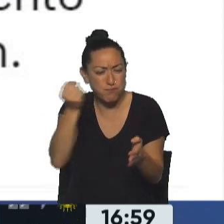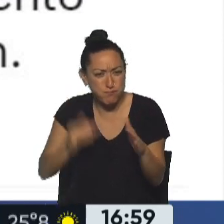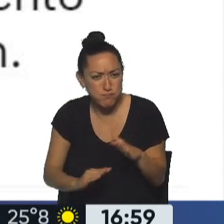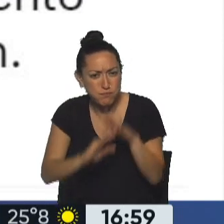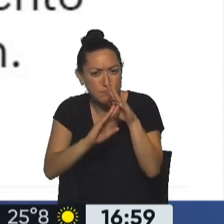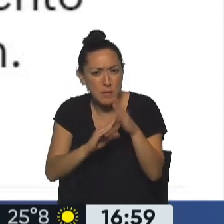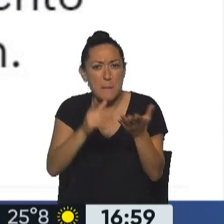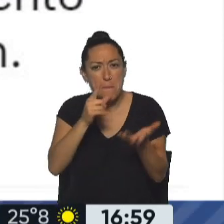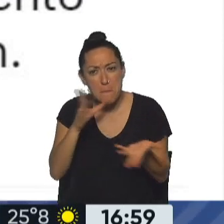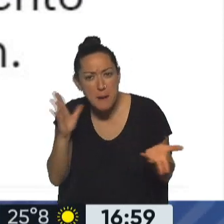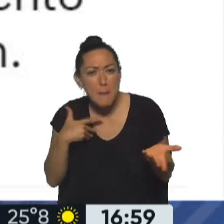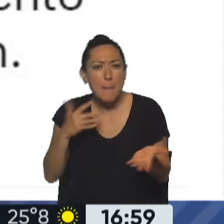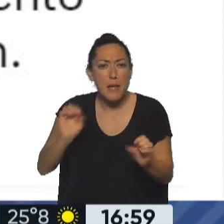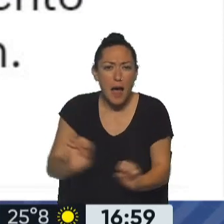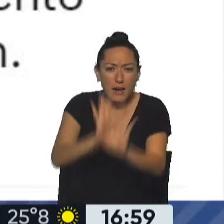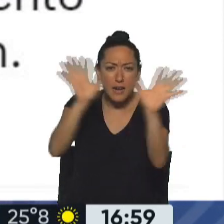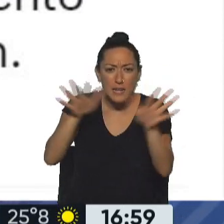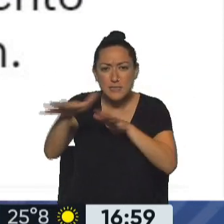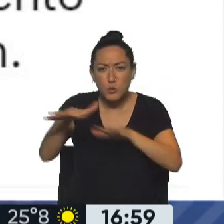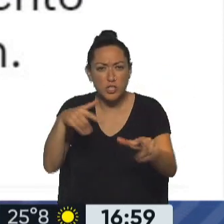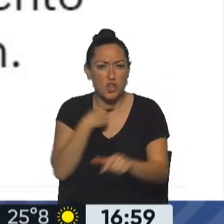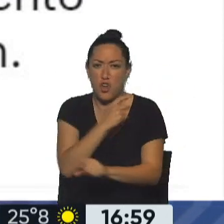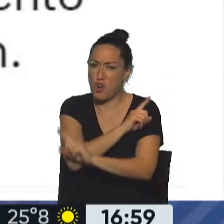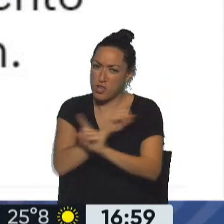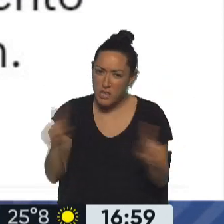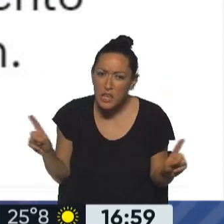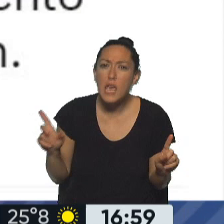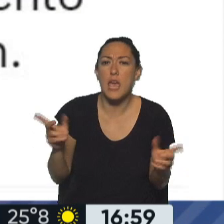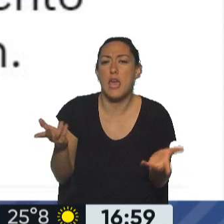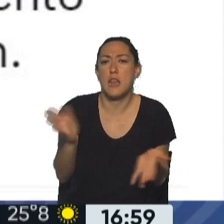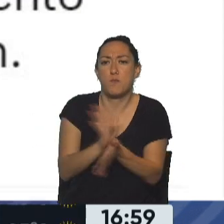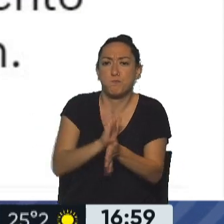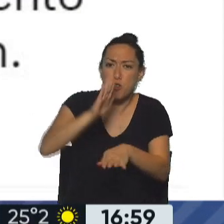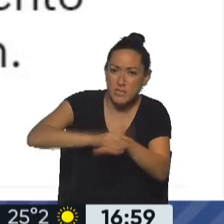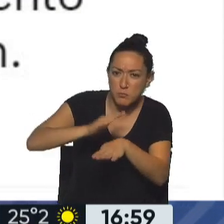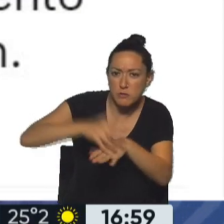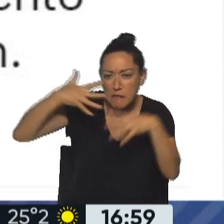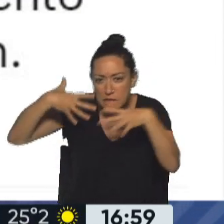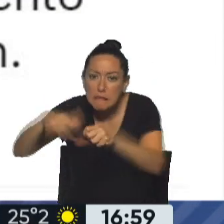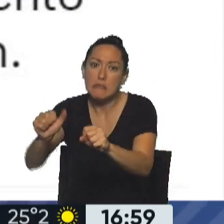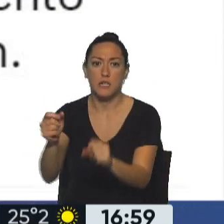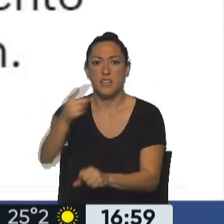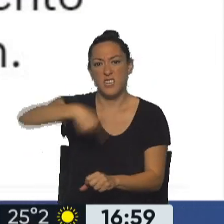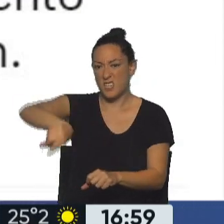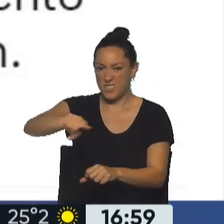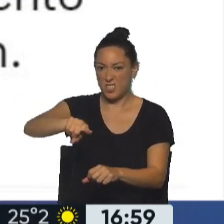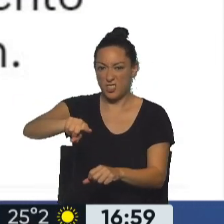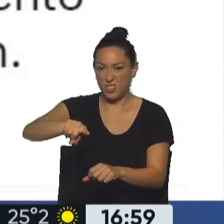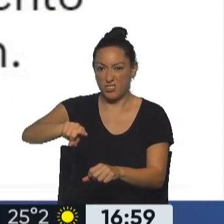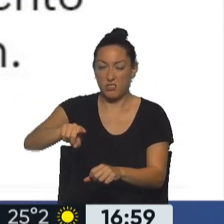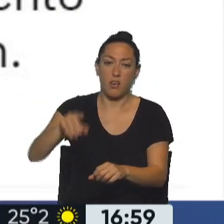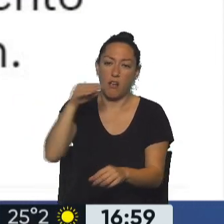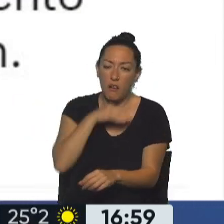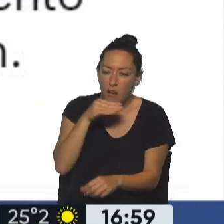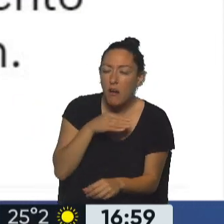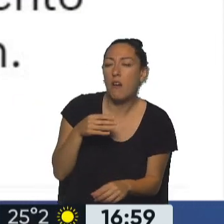Señala, pareciera que lejos de querer esclarecer el hecho y llegar a sus máximos responsables, están empecinados en tapar lo obvio, que